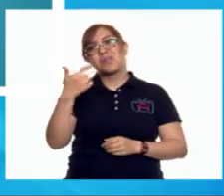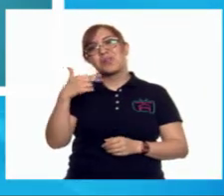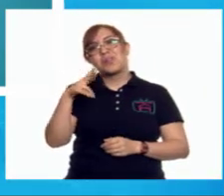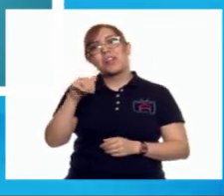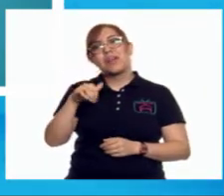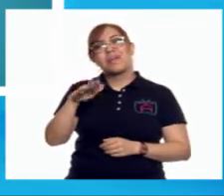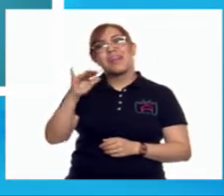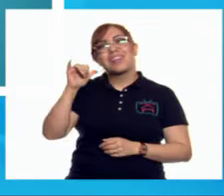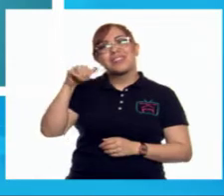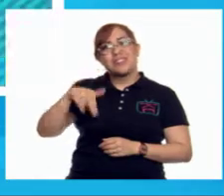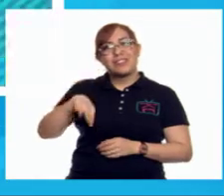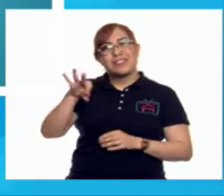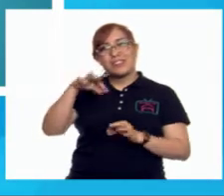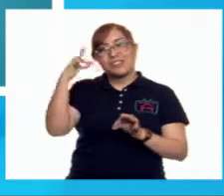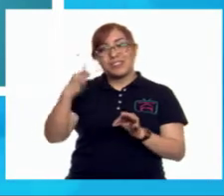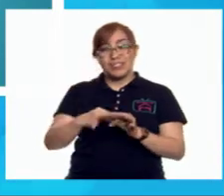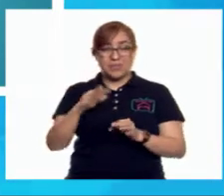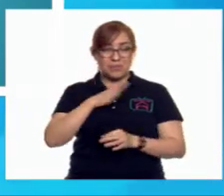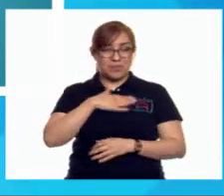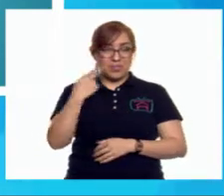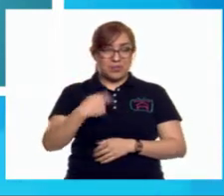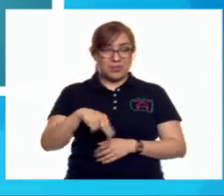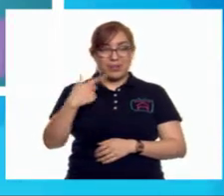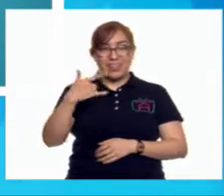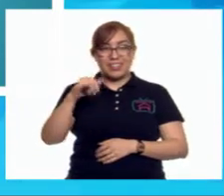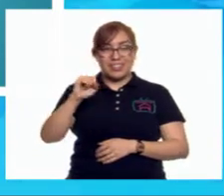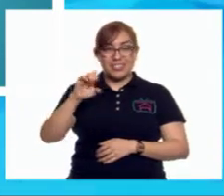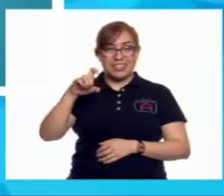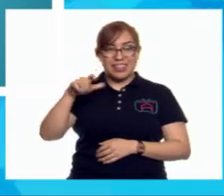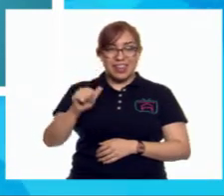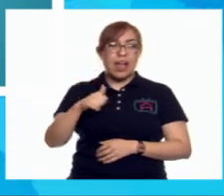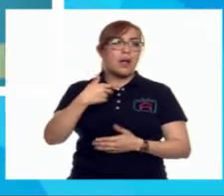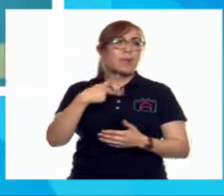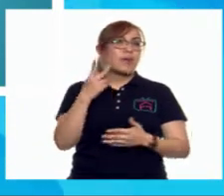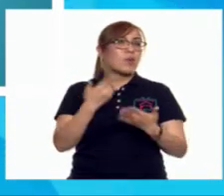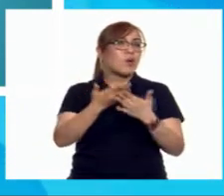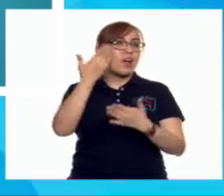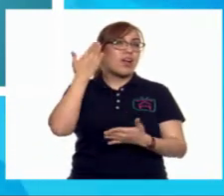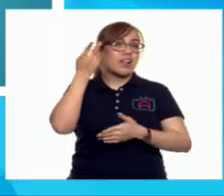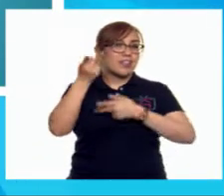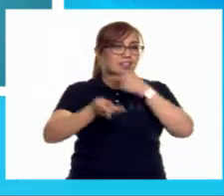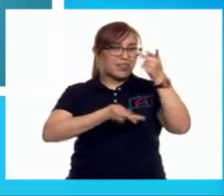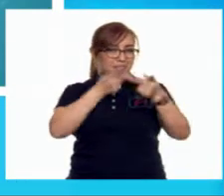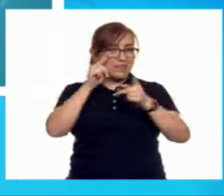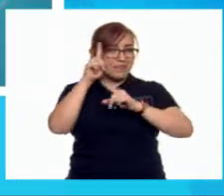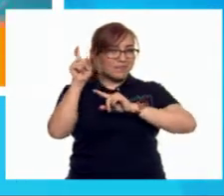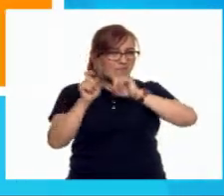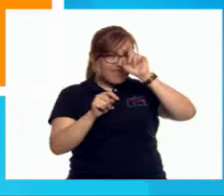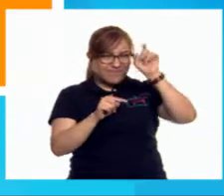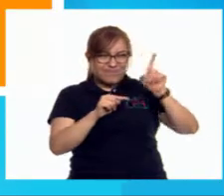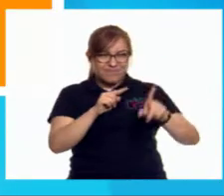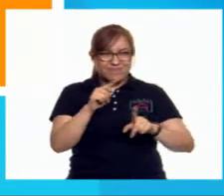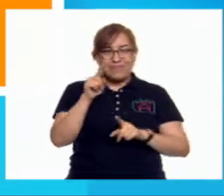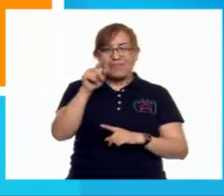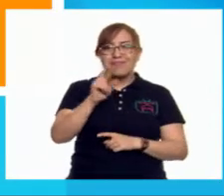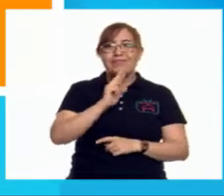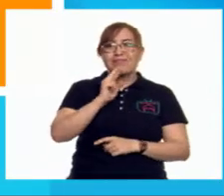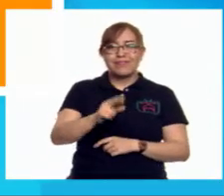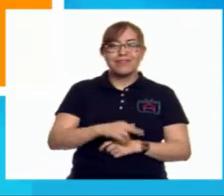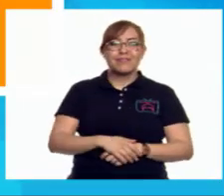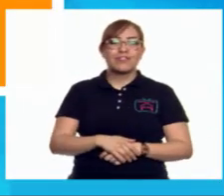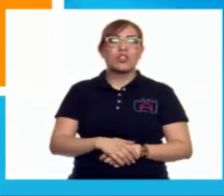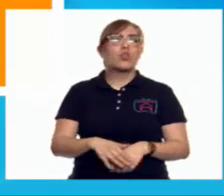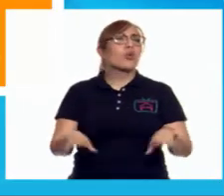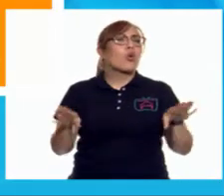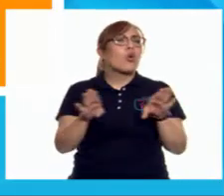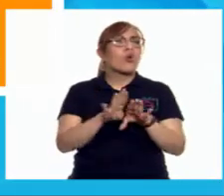Gisela Sierra. Y antes de despedirme, te invito a responder las siguientes preguntas para reforzar tu aprendizaje. ¿Cómo deben ser